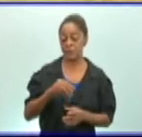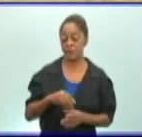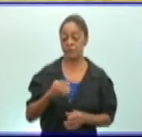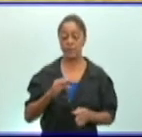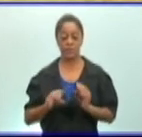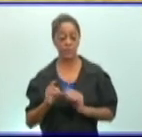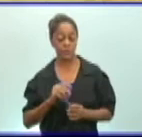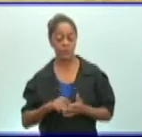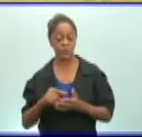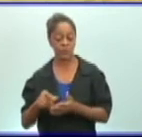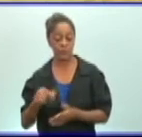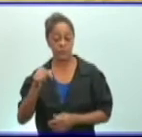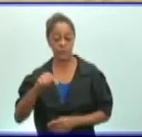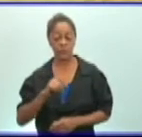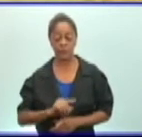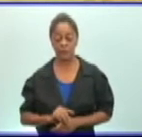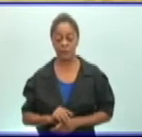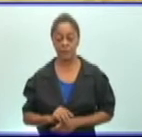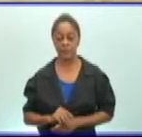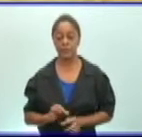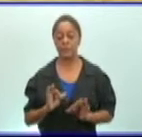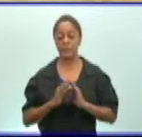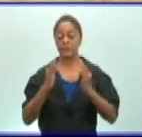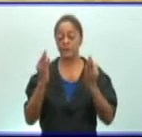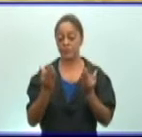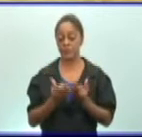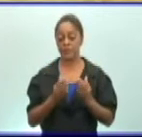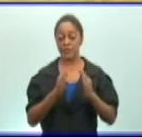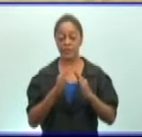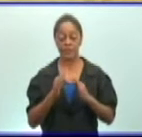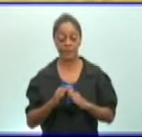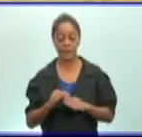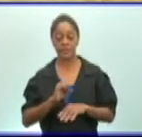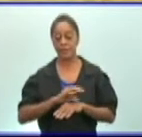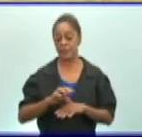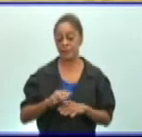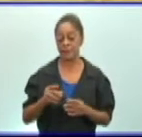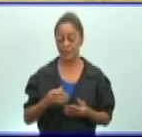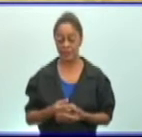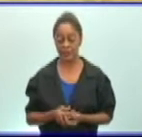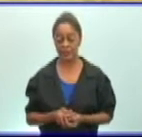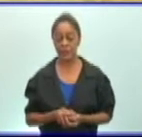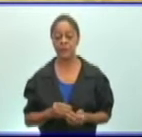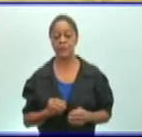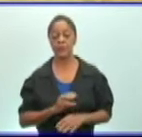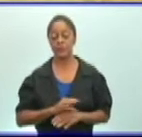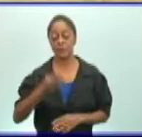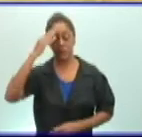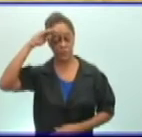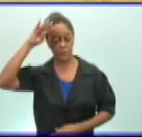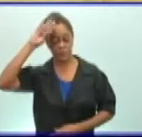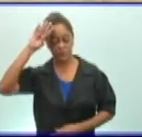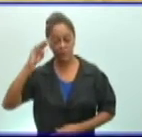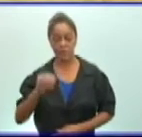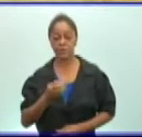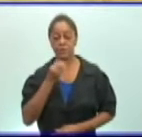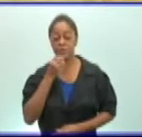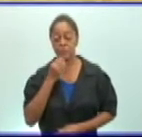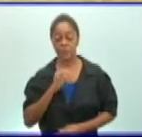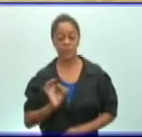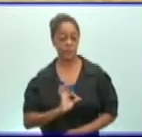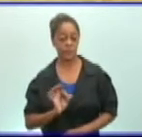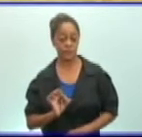conceptos. Todavía hoy, si tenemos familia en casa campesina o vivimos en algunos de nuestros campos cubanos, pues todavía